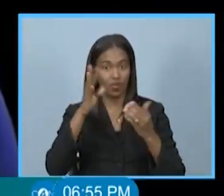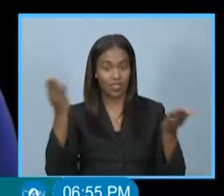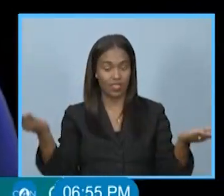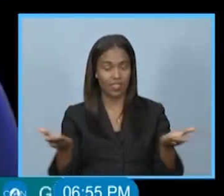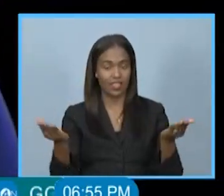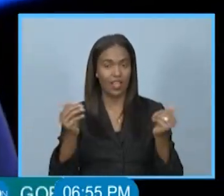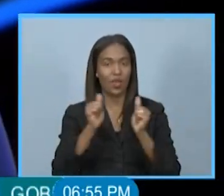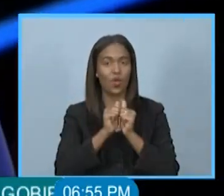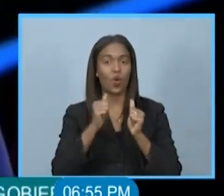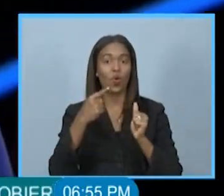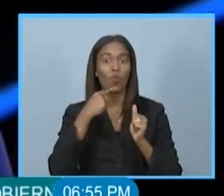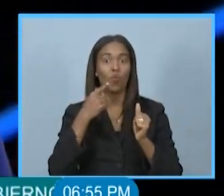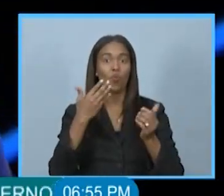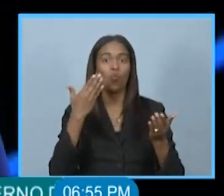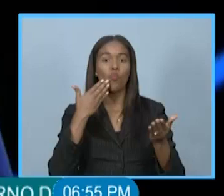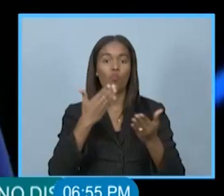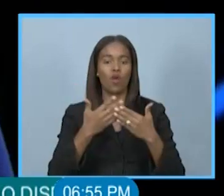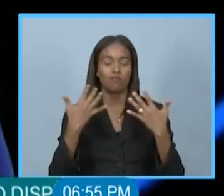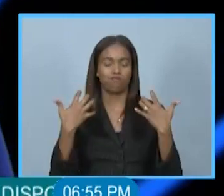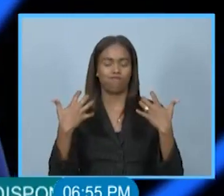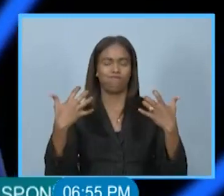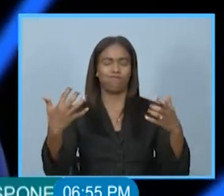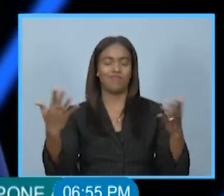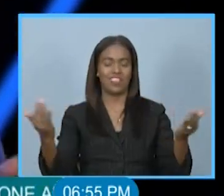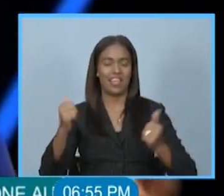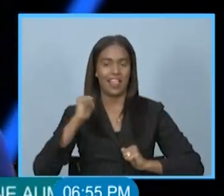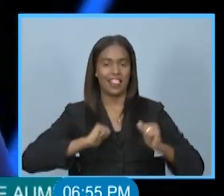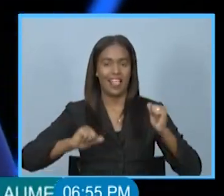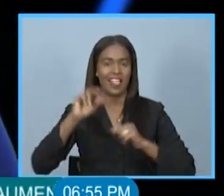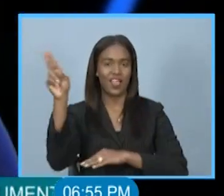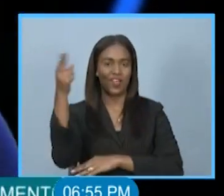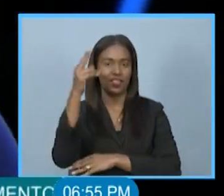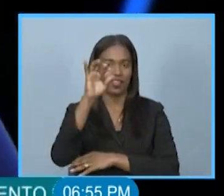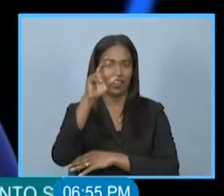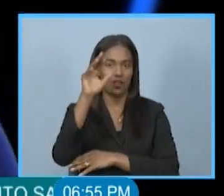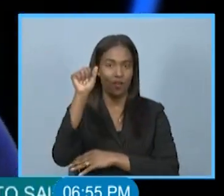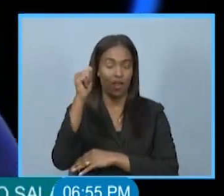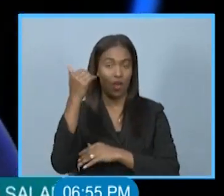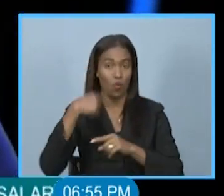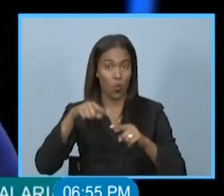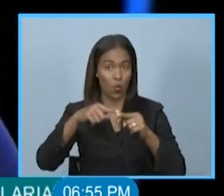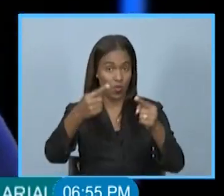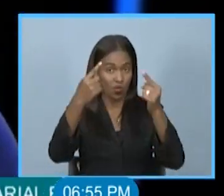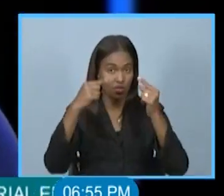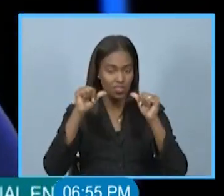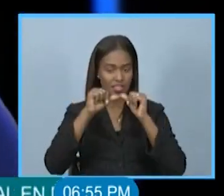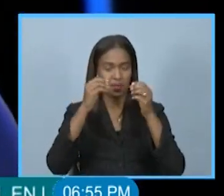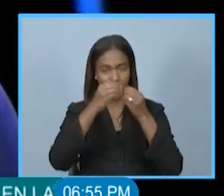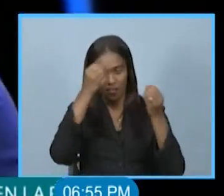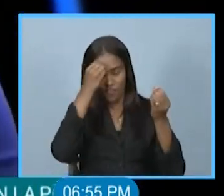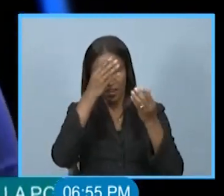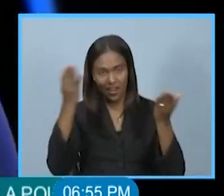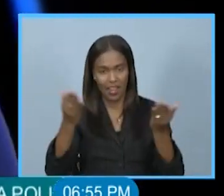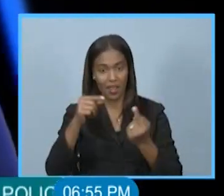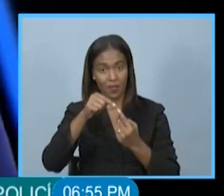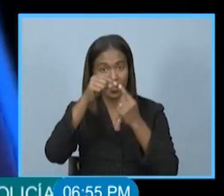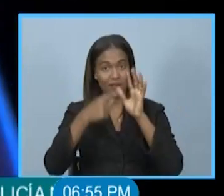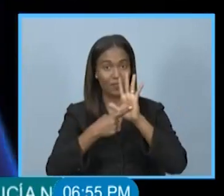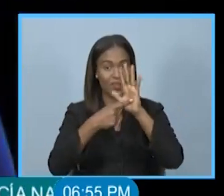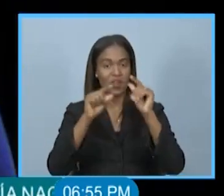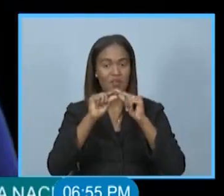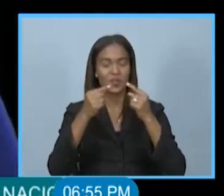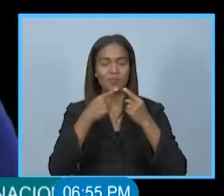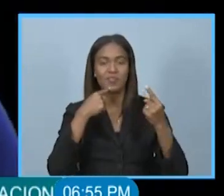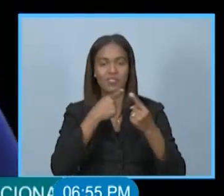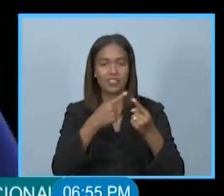edición con este gran estudio desde el teatro la fiesta del hotel jaragua de inmediato volvemos con más de esta edición estelar de Central